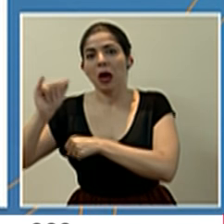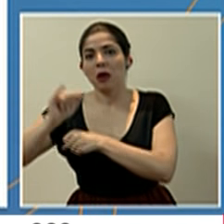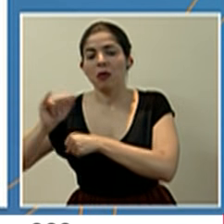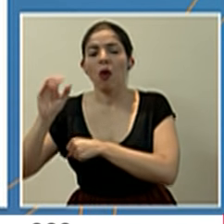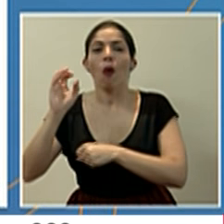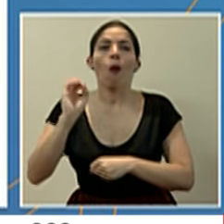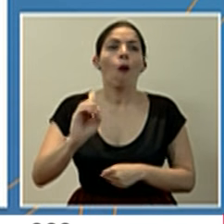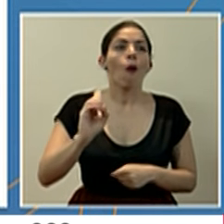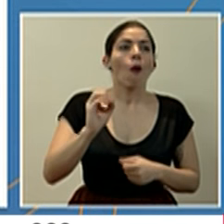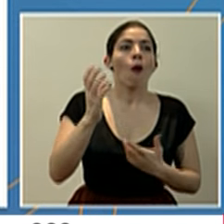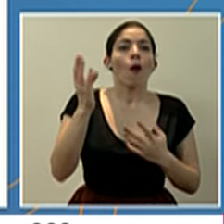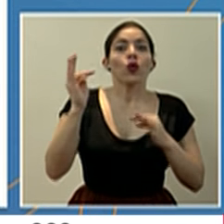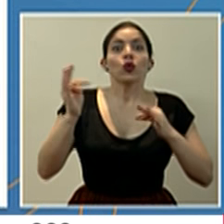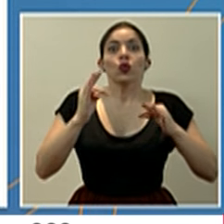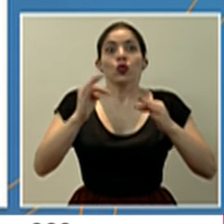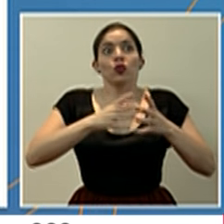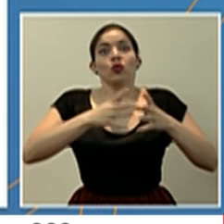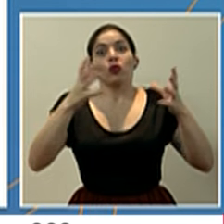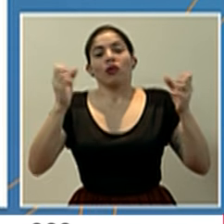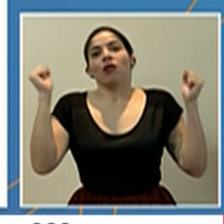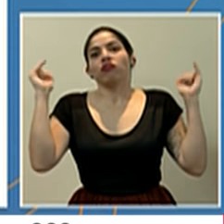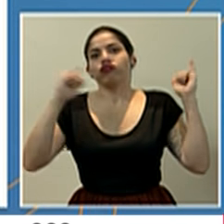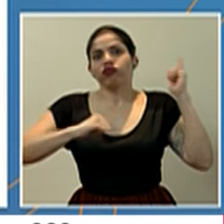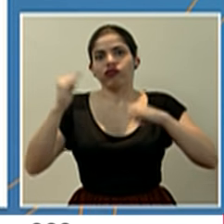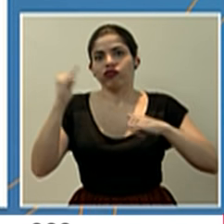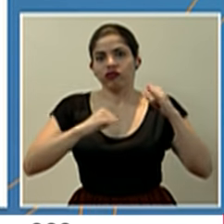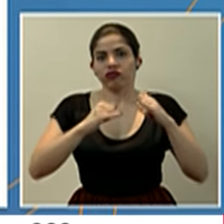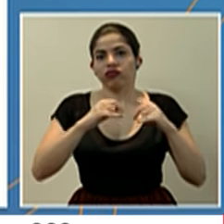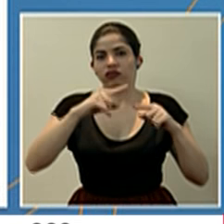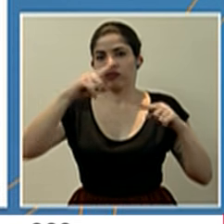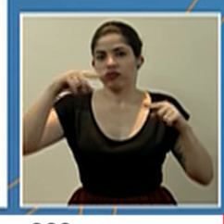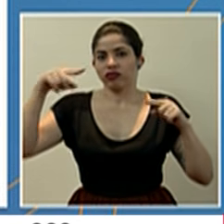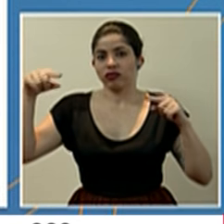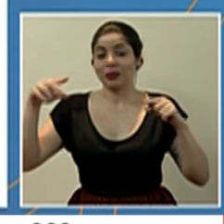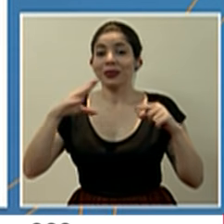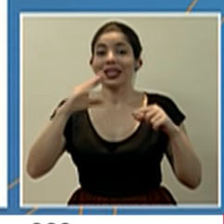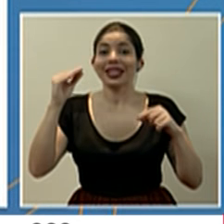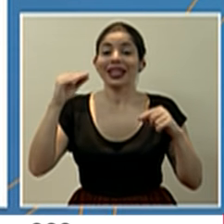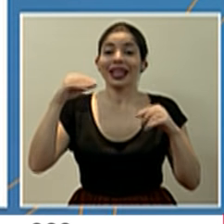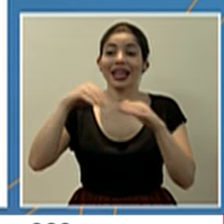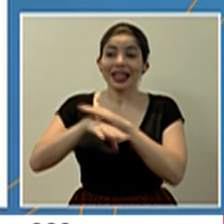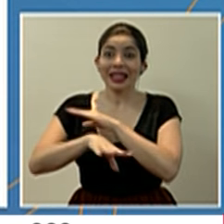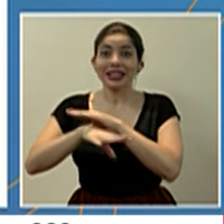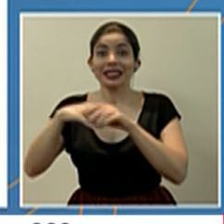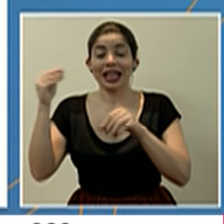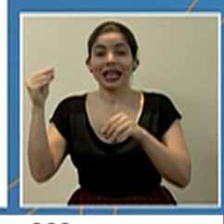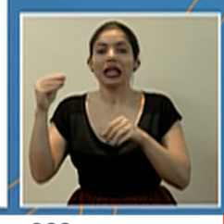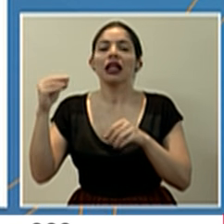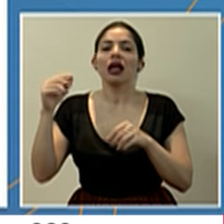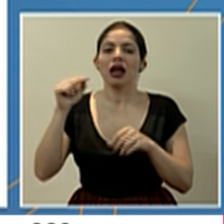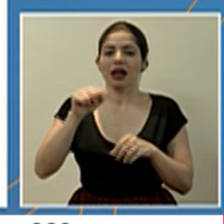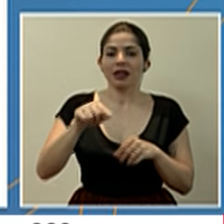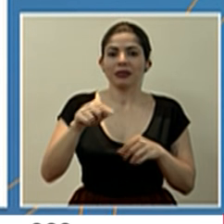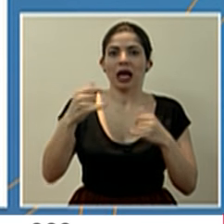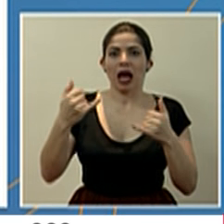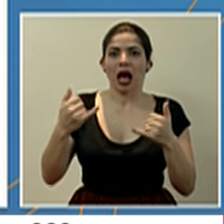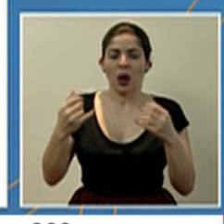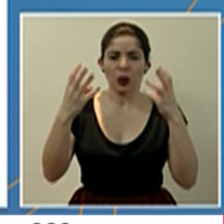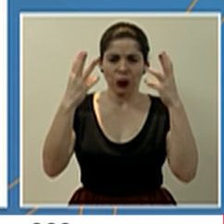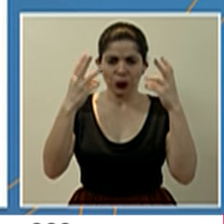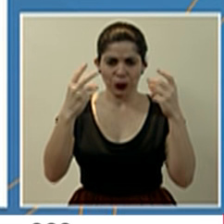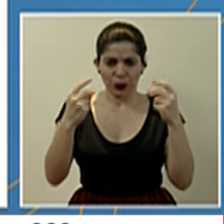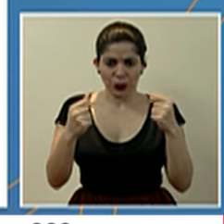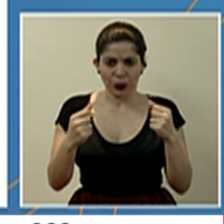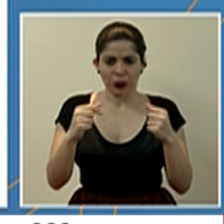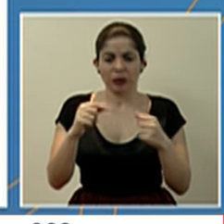época de turismo importante. Y los egresos ahora pues también se están contando